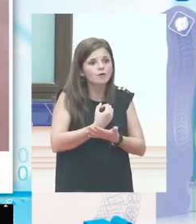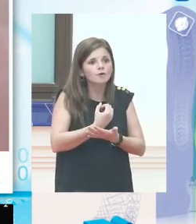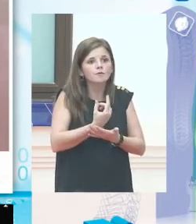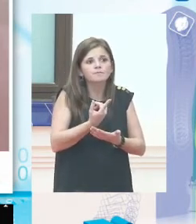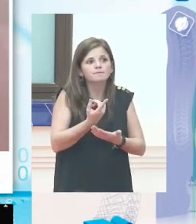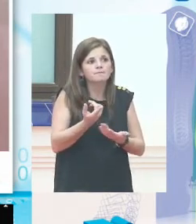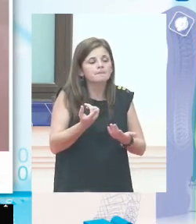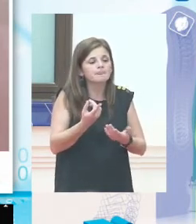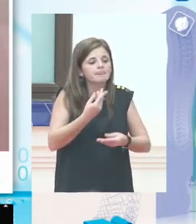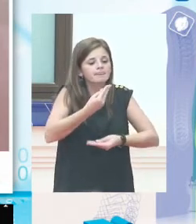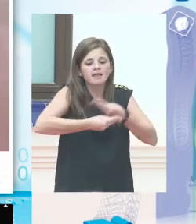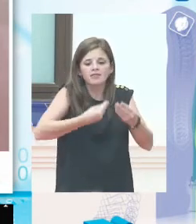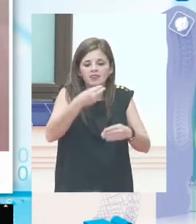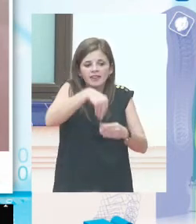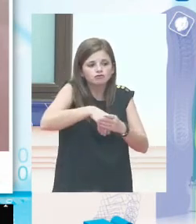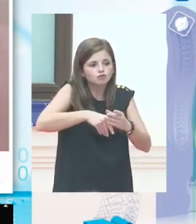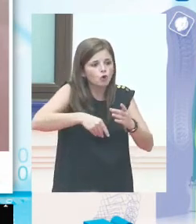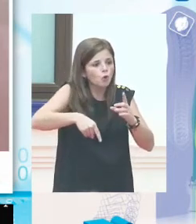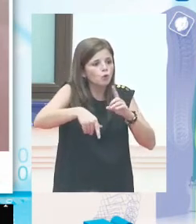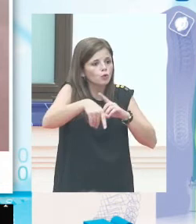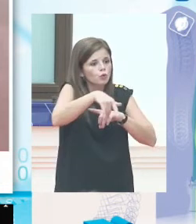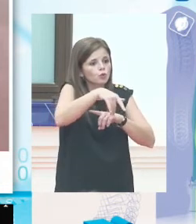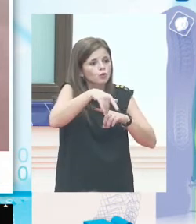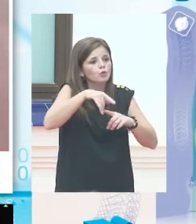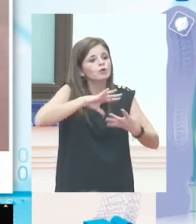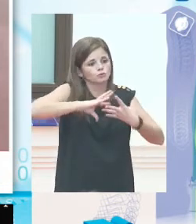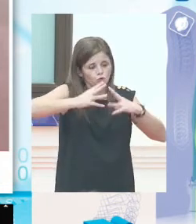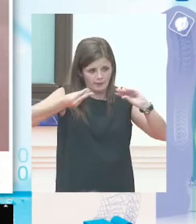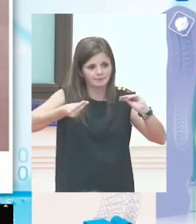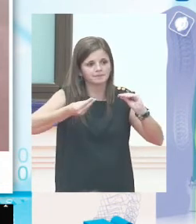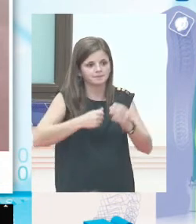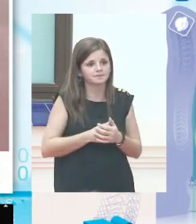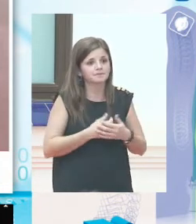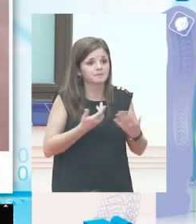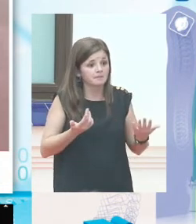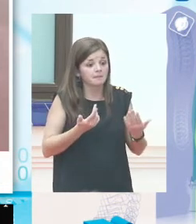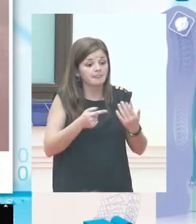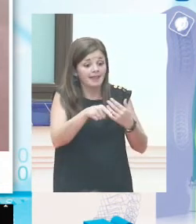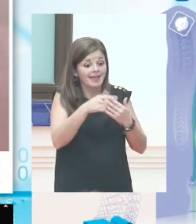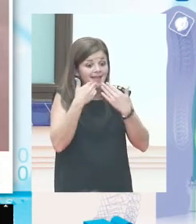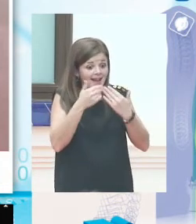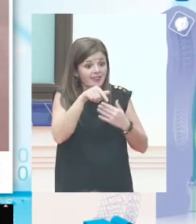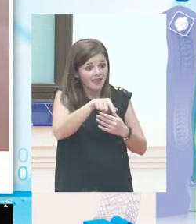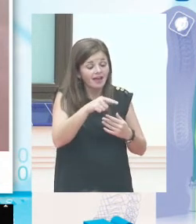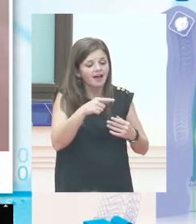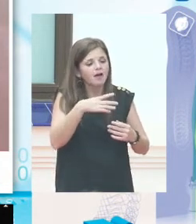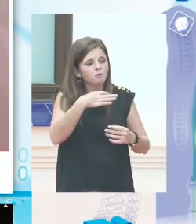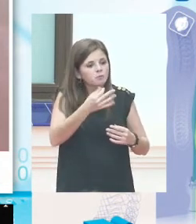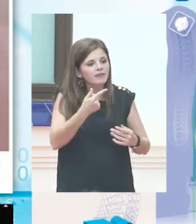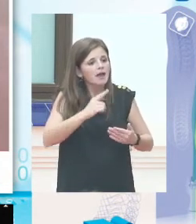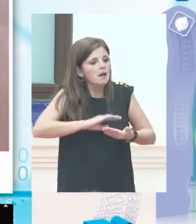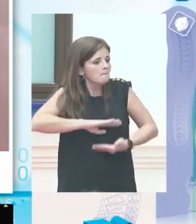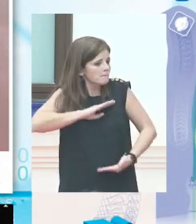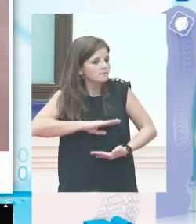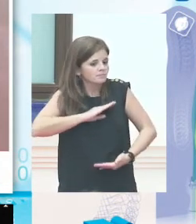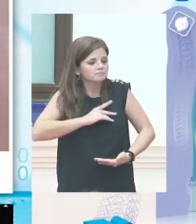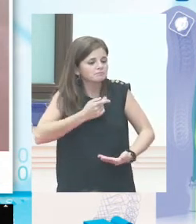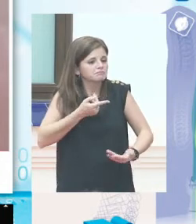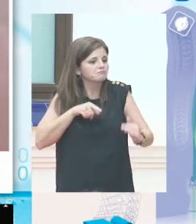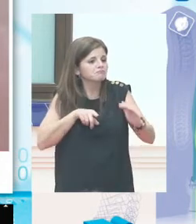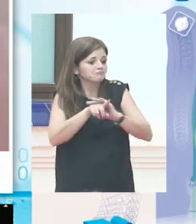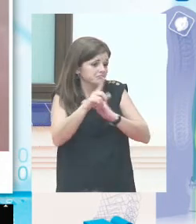dentro de un entorno Cloud Computing, gracias a lo cual al final lo que nos permite es potenciar las capacidades que ya tenía el proyecto inicial.